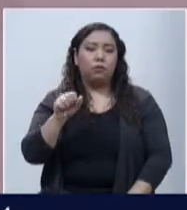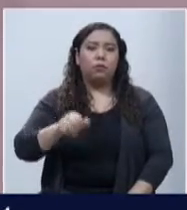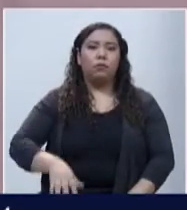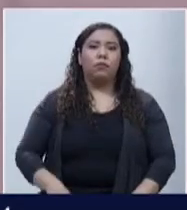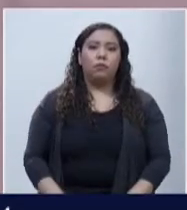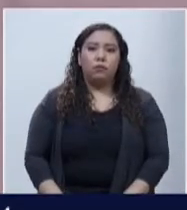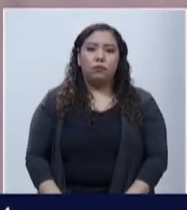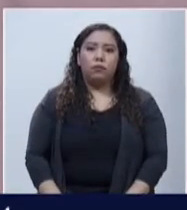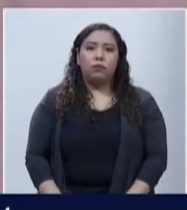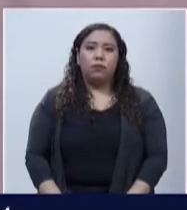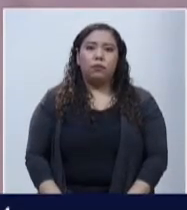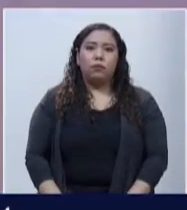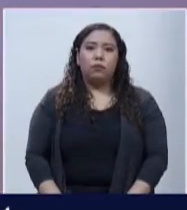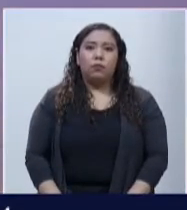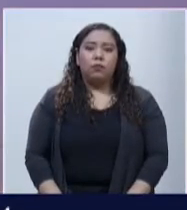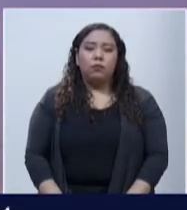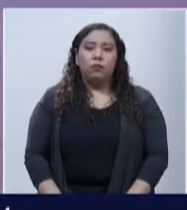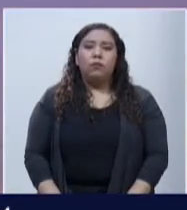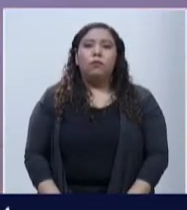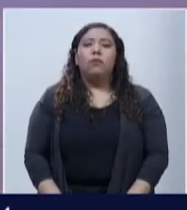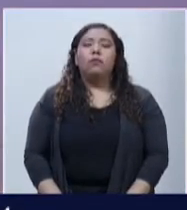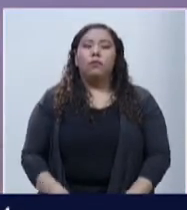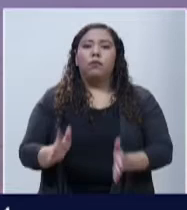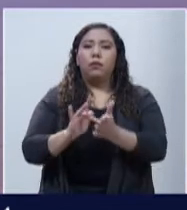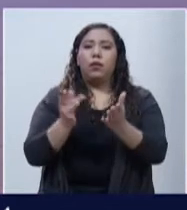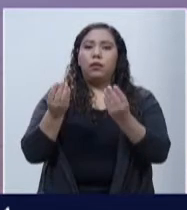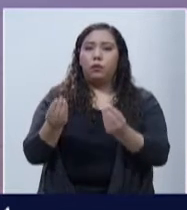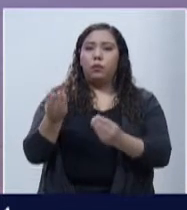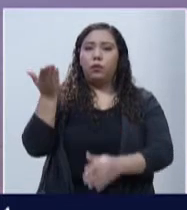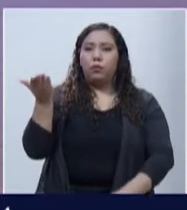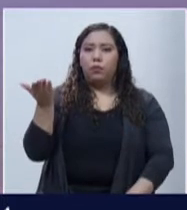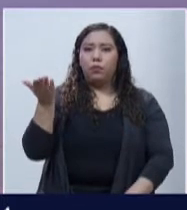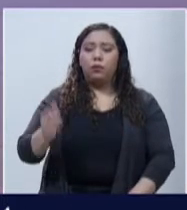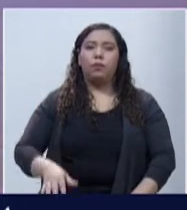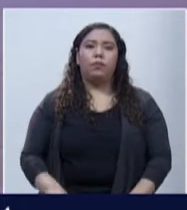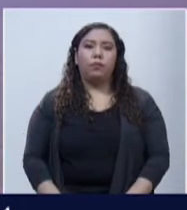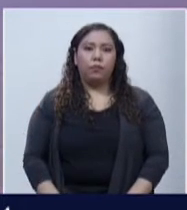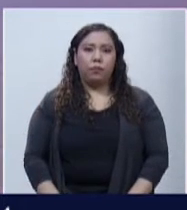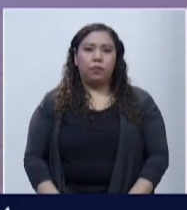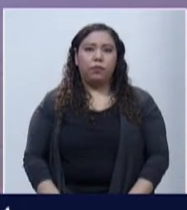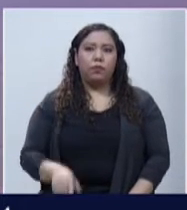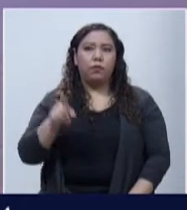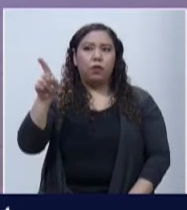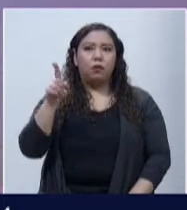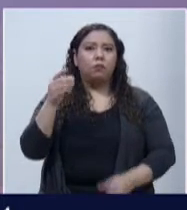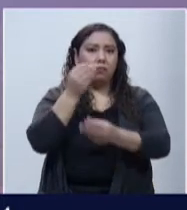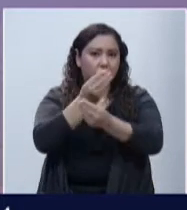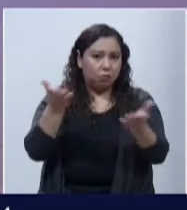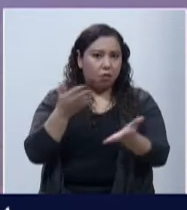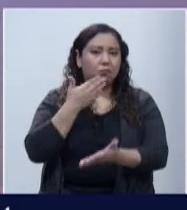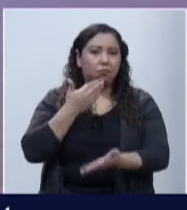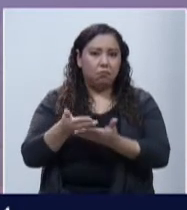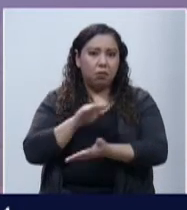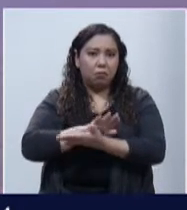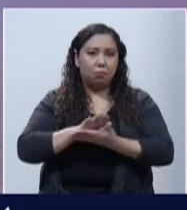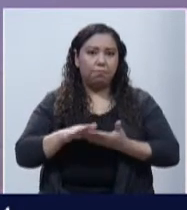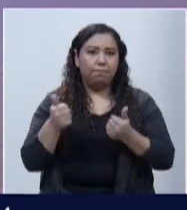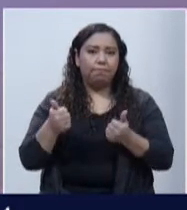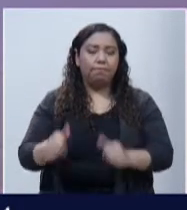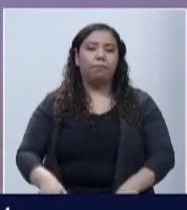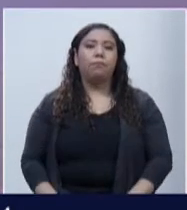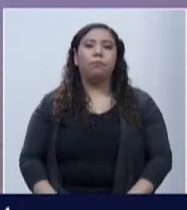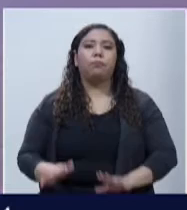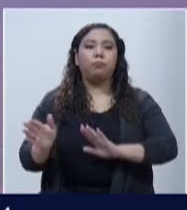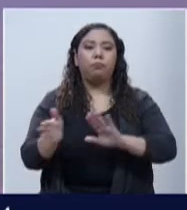navarro muchas gracias vive muy amable tu informe el presidente hernández también